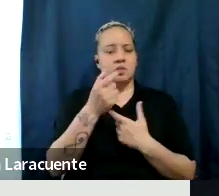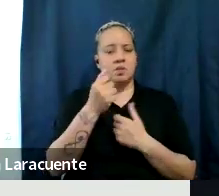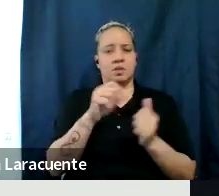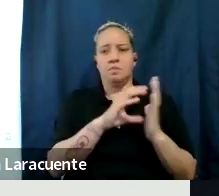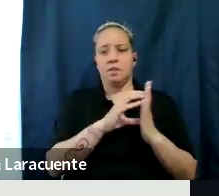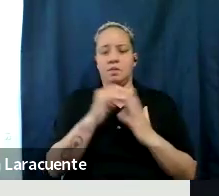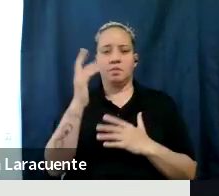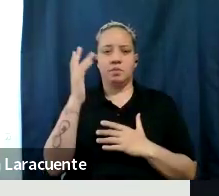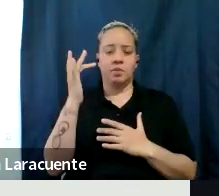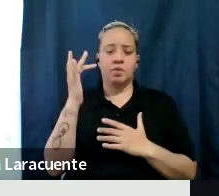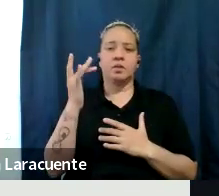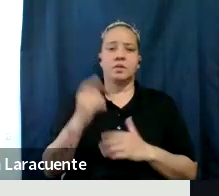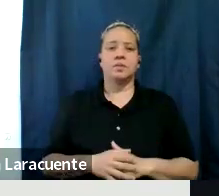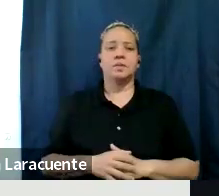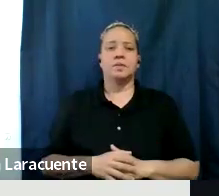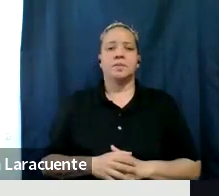porque efectivamente